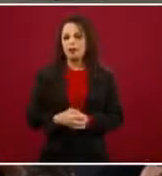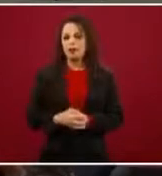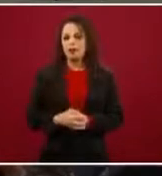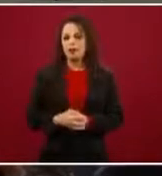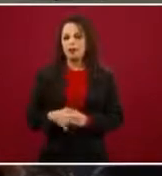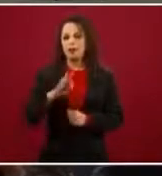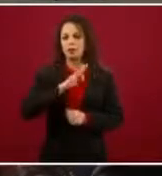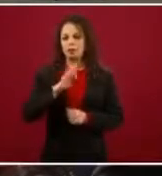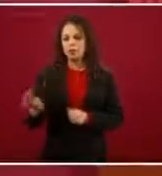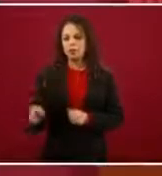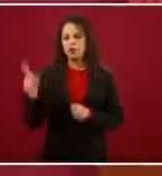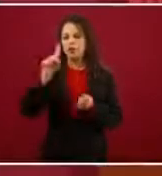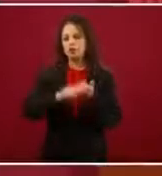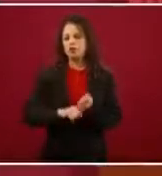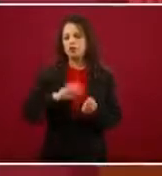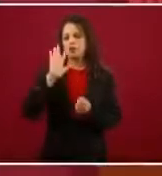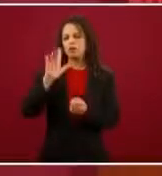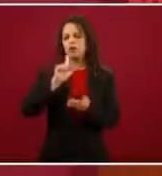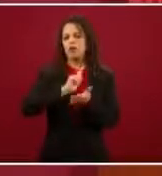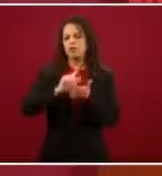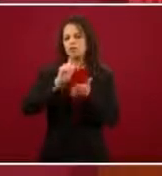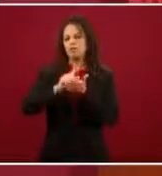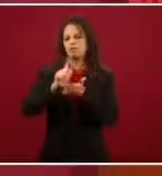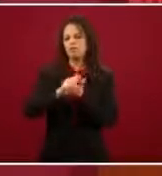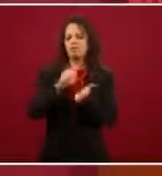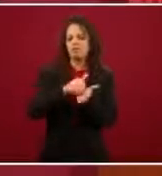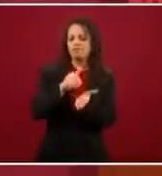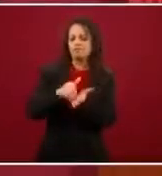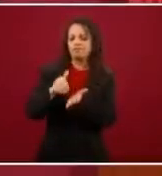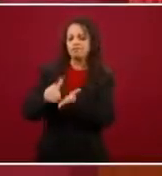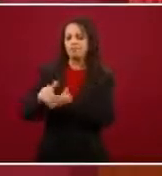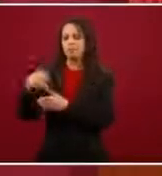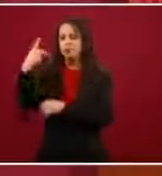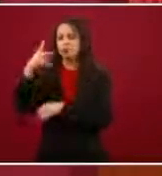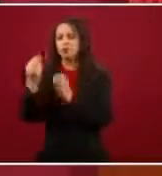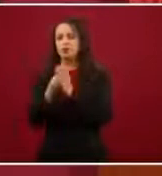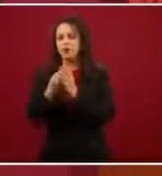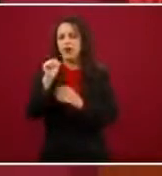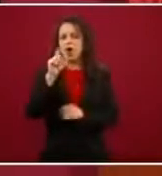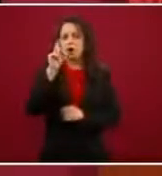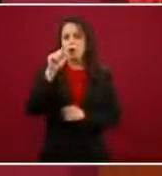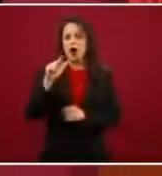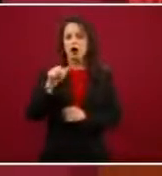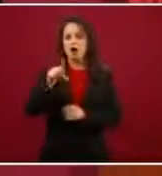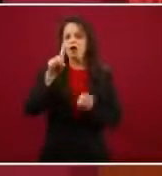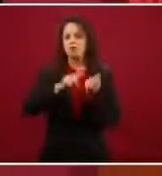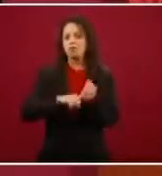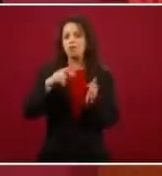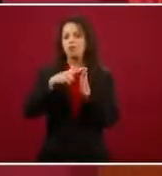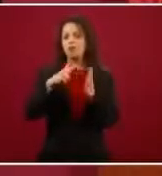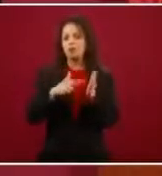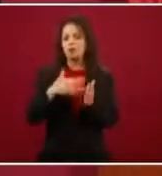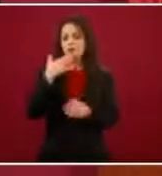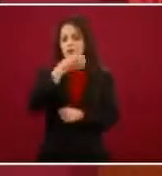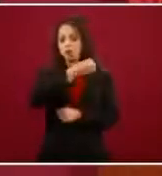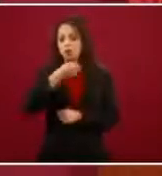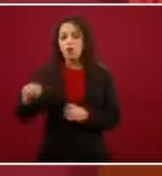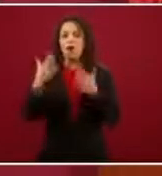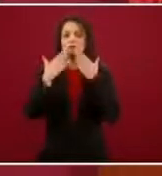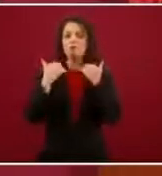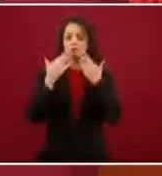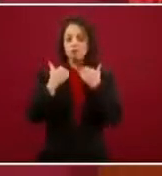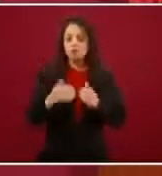una limpieza en las aduanas en donde se han detectado algún tipo de irregularidades. Este caso en particular tiene que ver